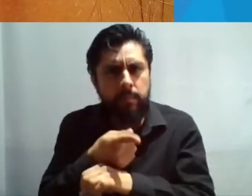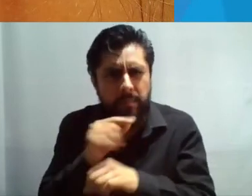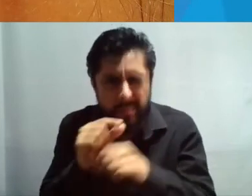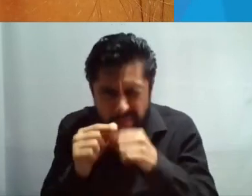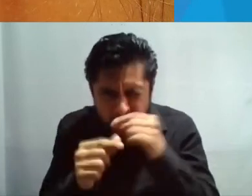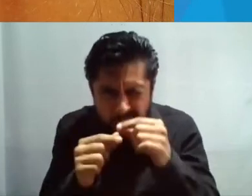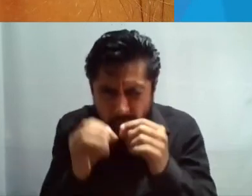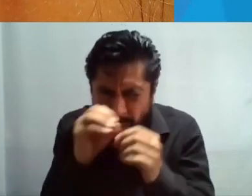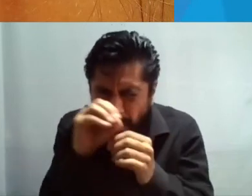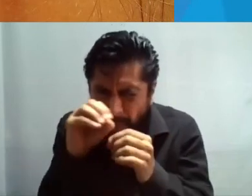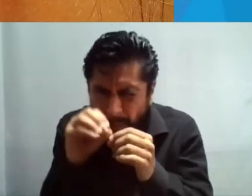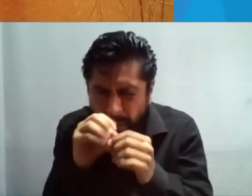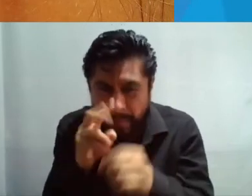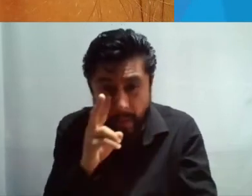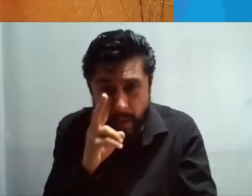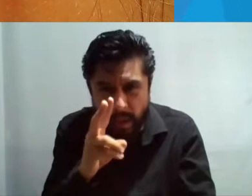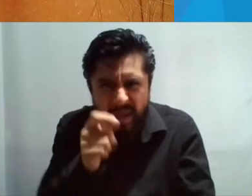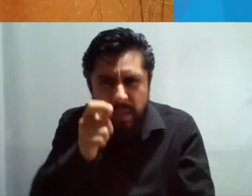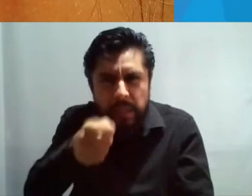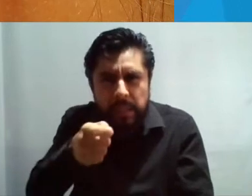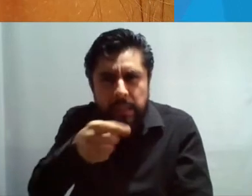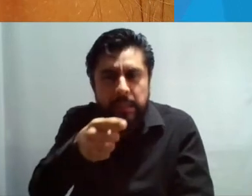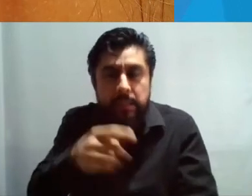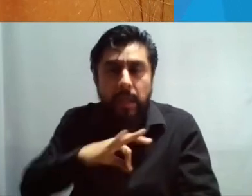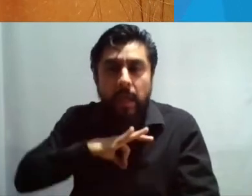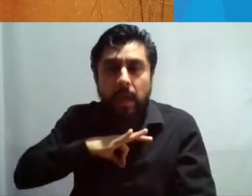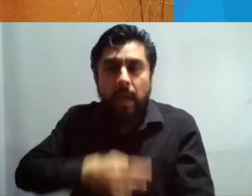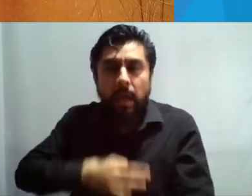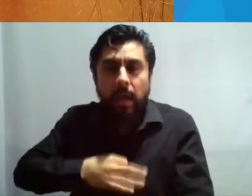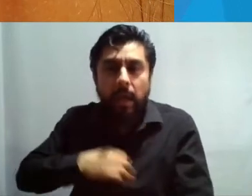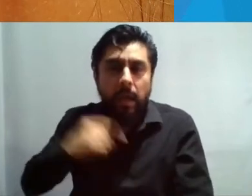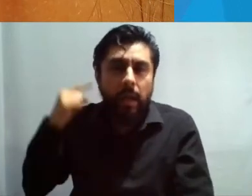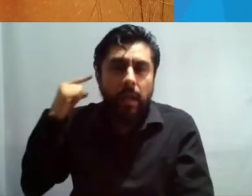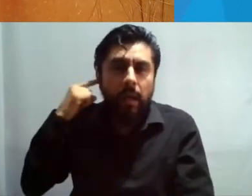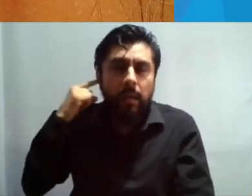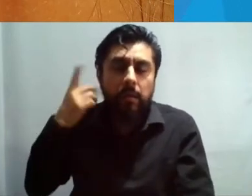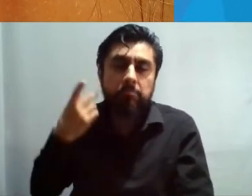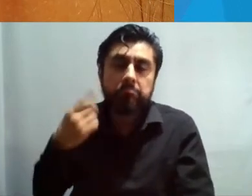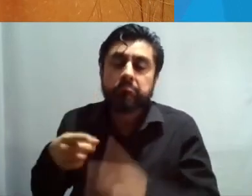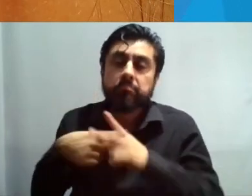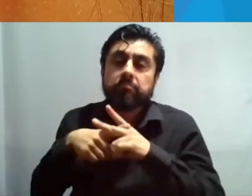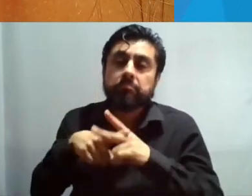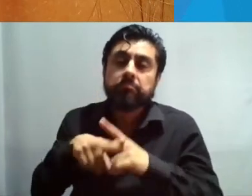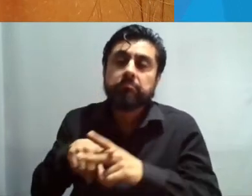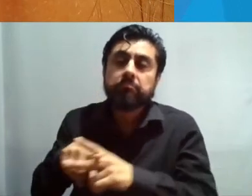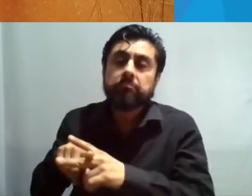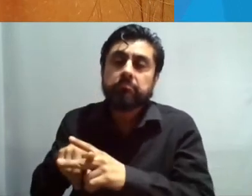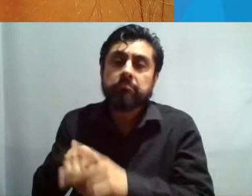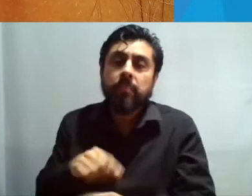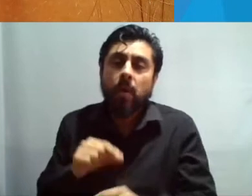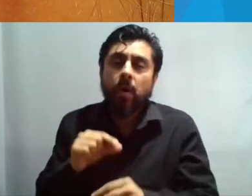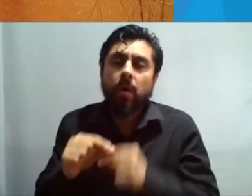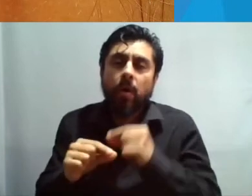Bueno, ese agujero es de una infección que empezó en el oído, que empezó a